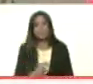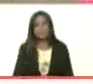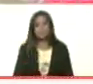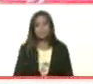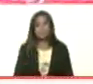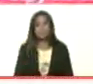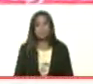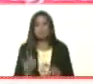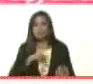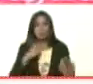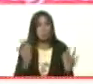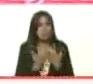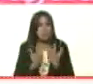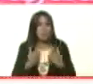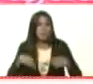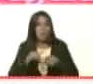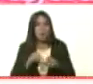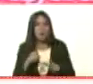Estamos en guerra.